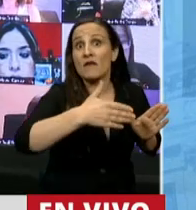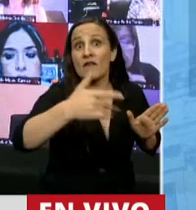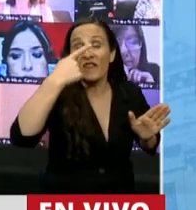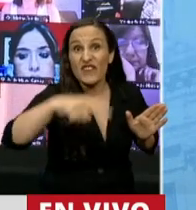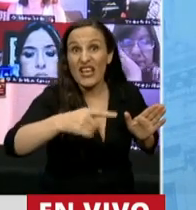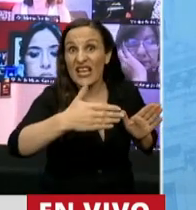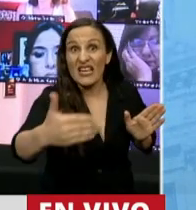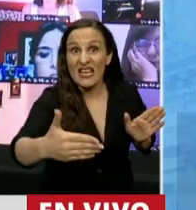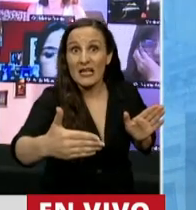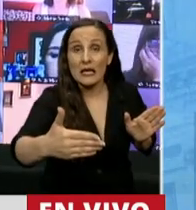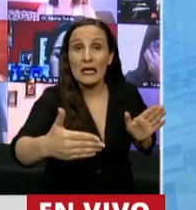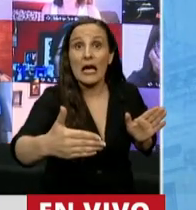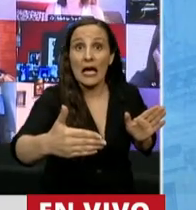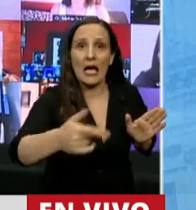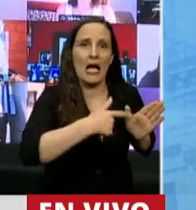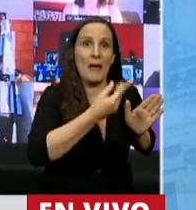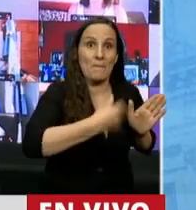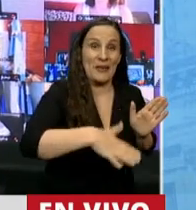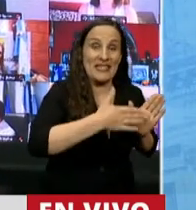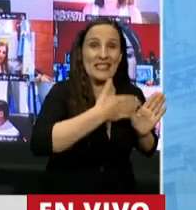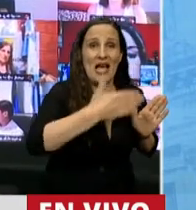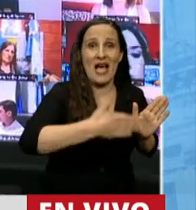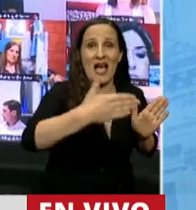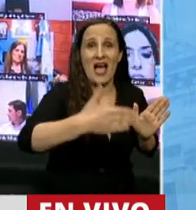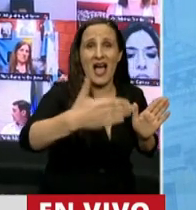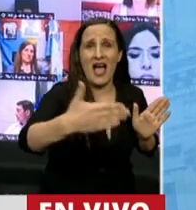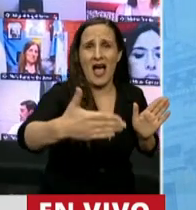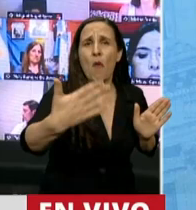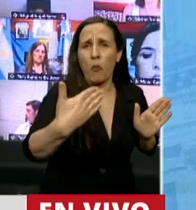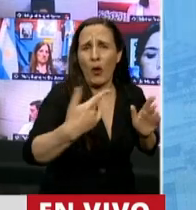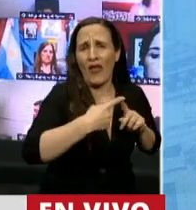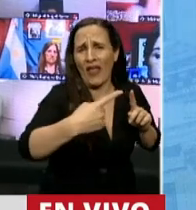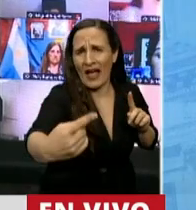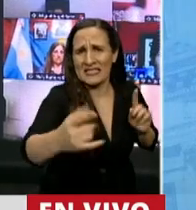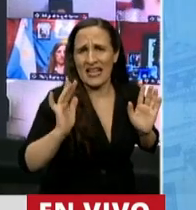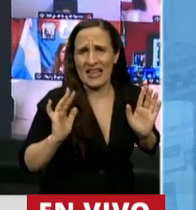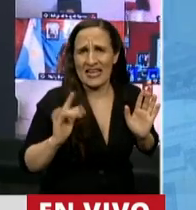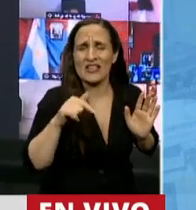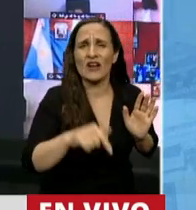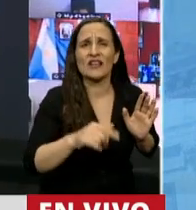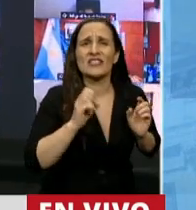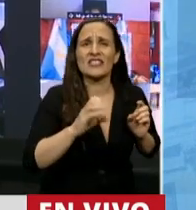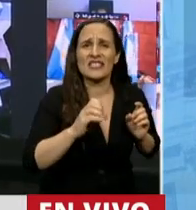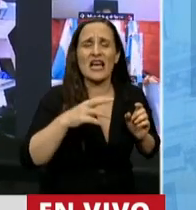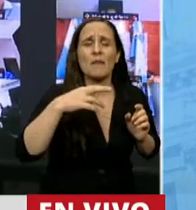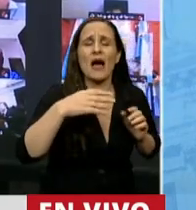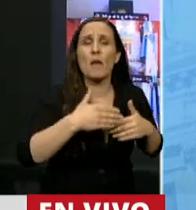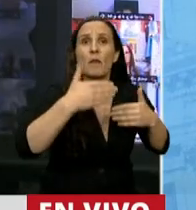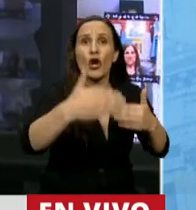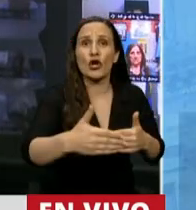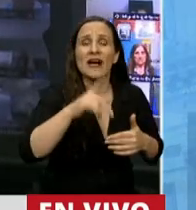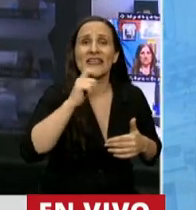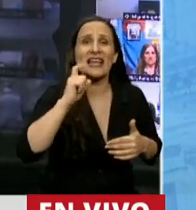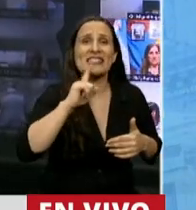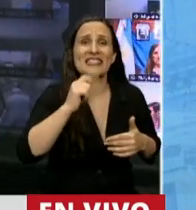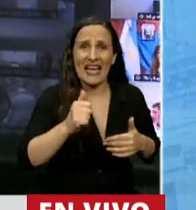es cuando empieza la sesión y esa sesión después puede extenderse porque esto se llama prórroga tácita y está citado Vidar Campos.